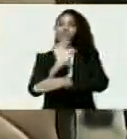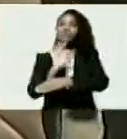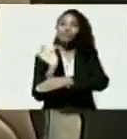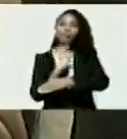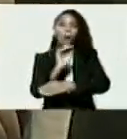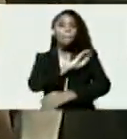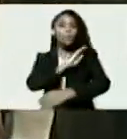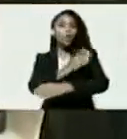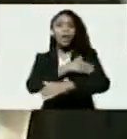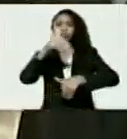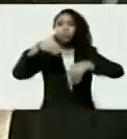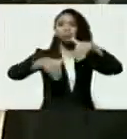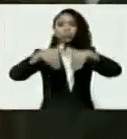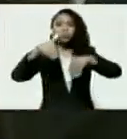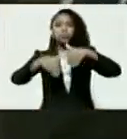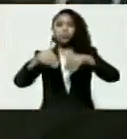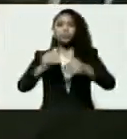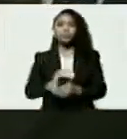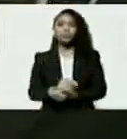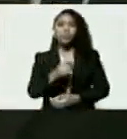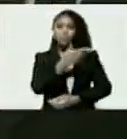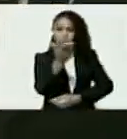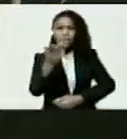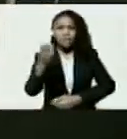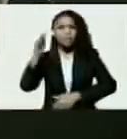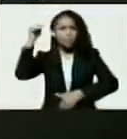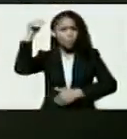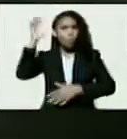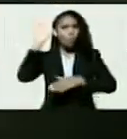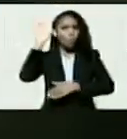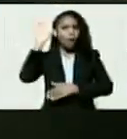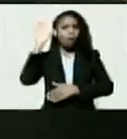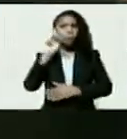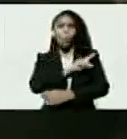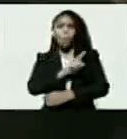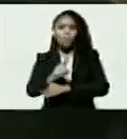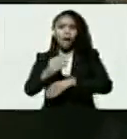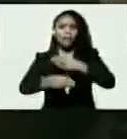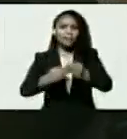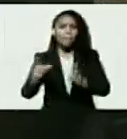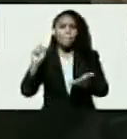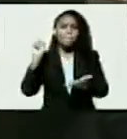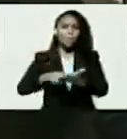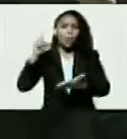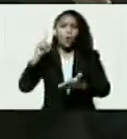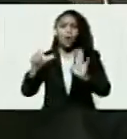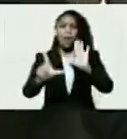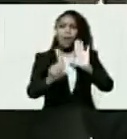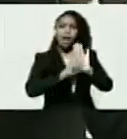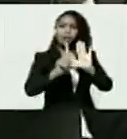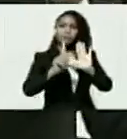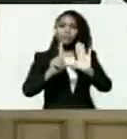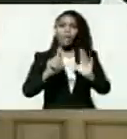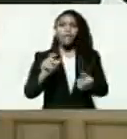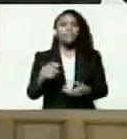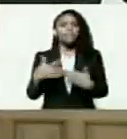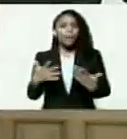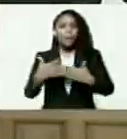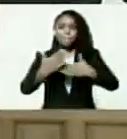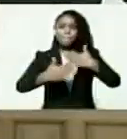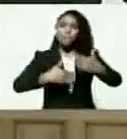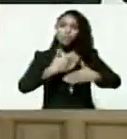Poder Electoral. Juran ustedes cumplir y hacer cumplir la Ley Orgánica de